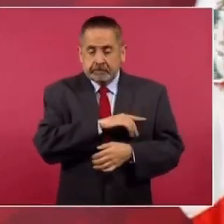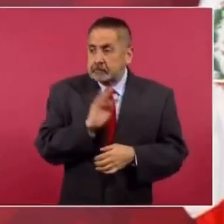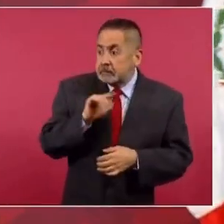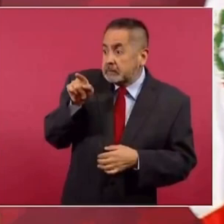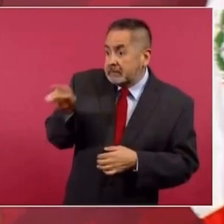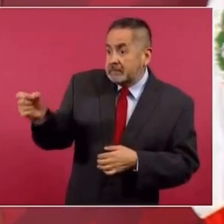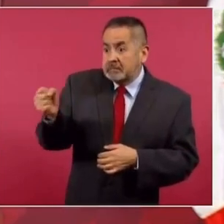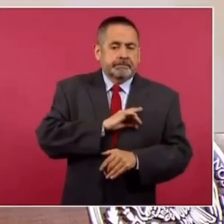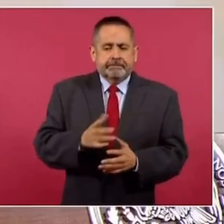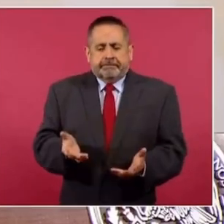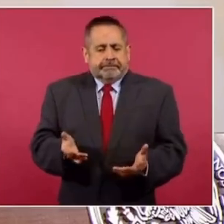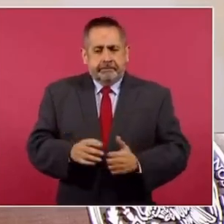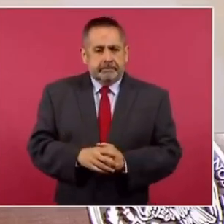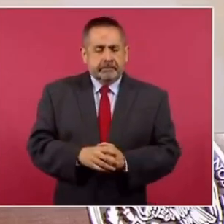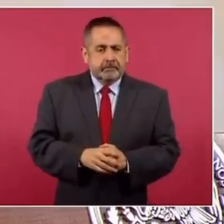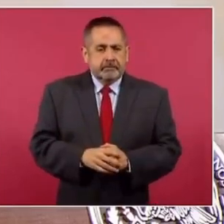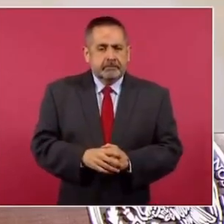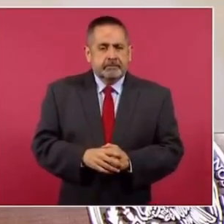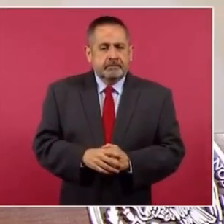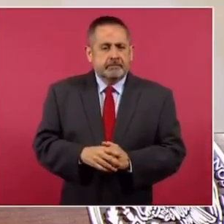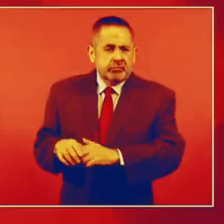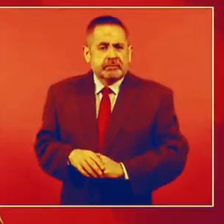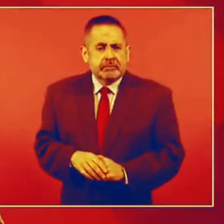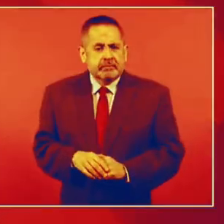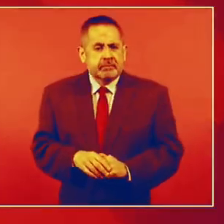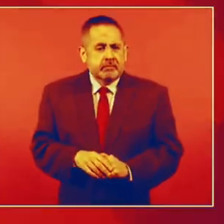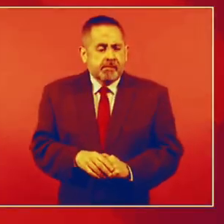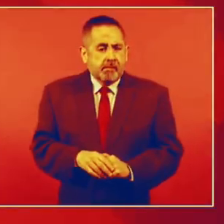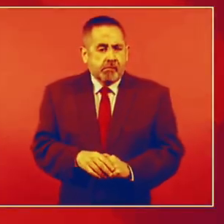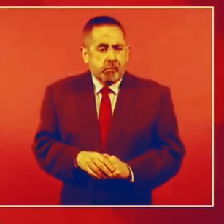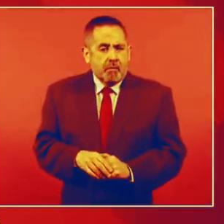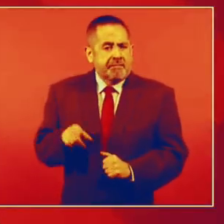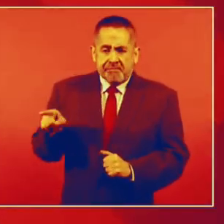quede de presidente, porque es una mujer que está